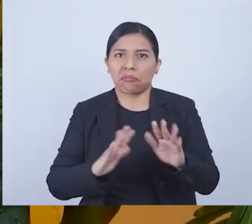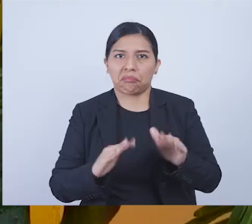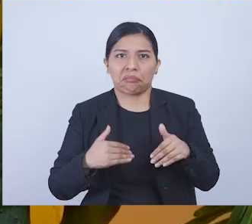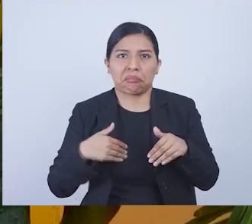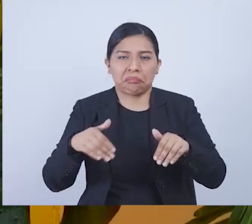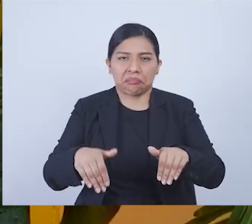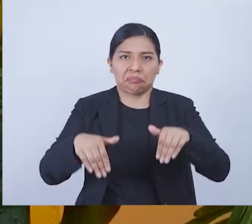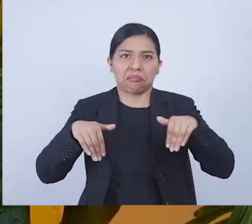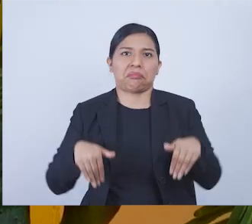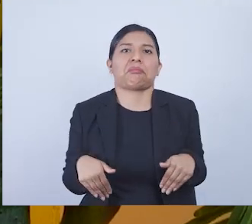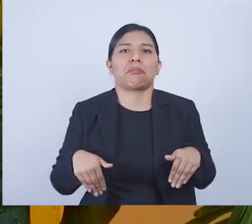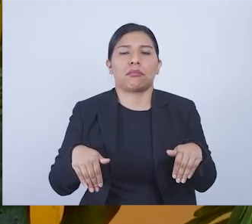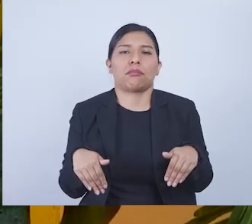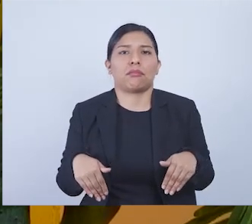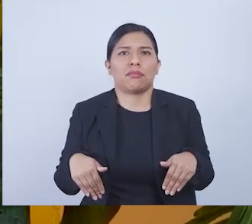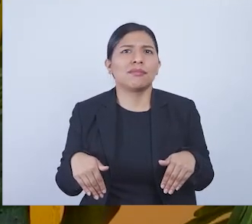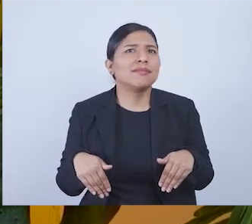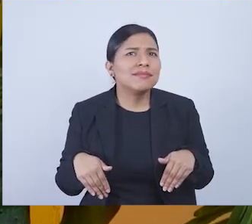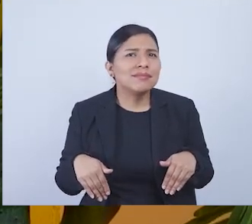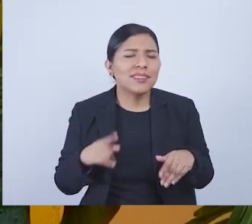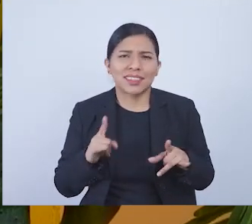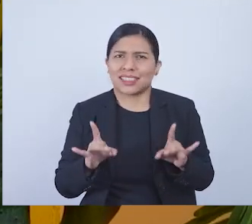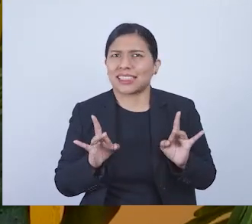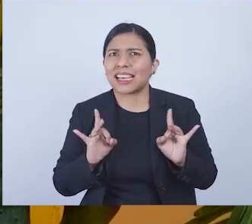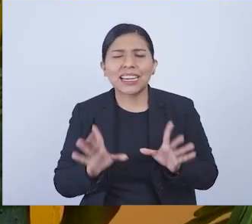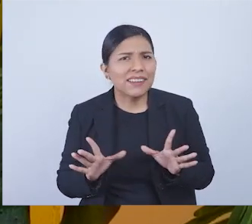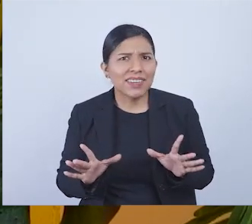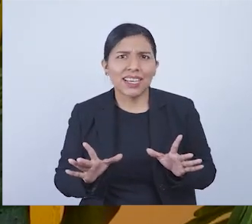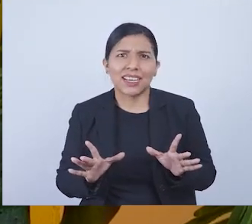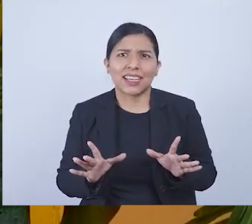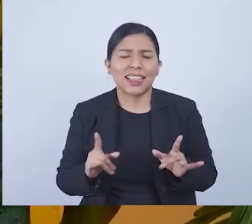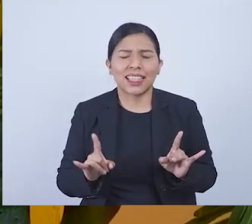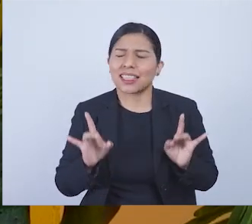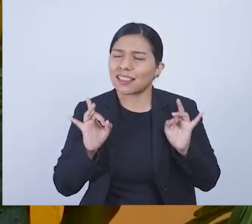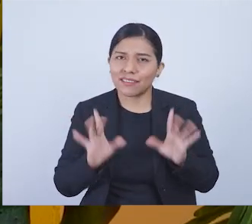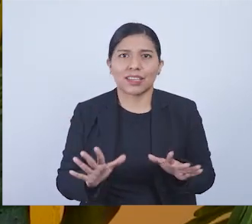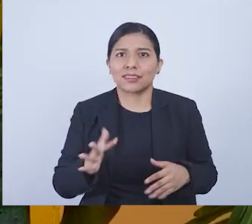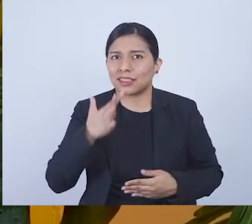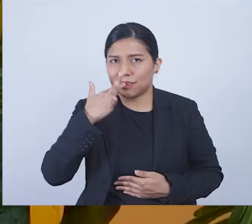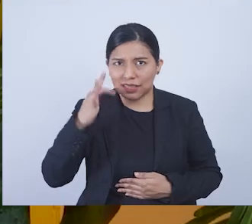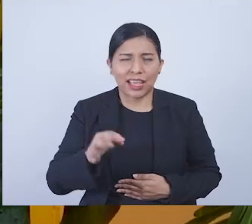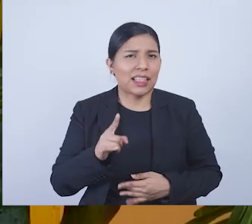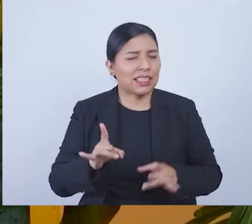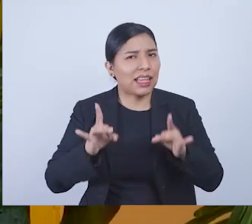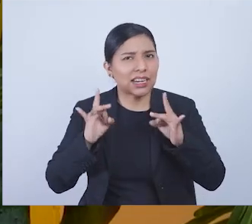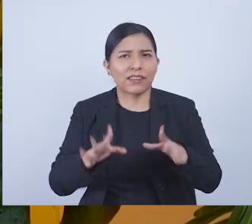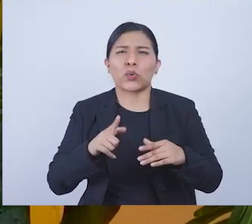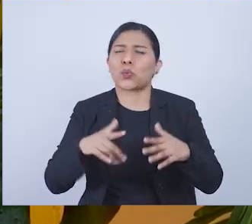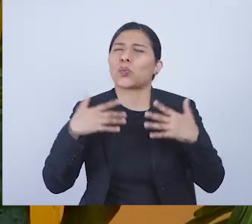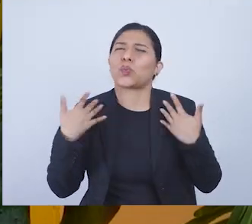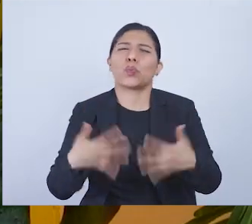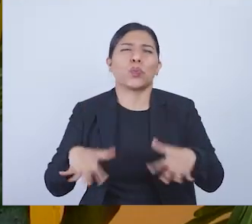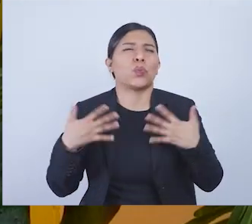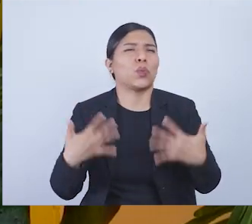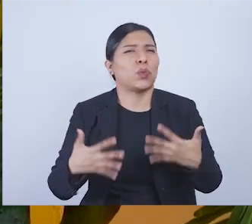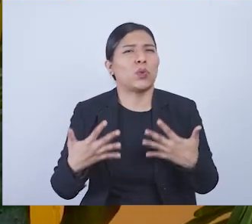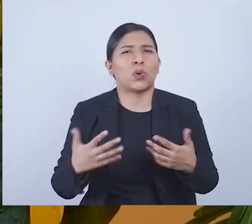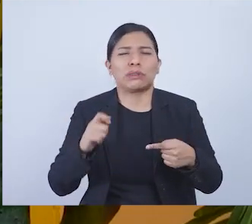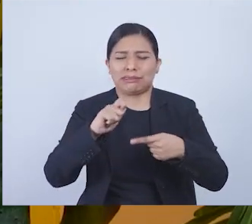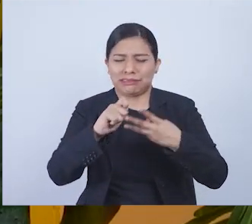vida. Eso es algo terrible. Y eso tiene pues muchos puntos por